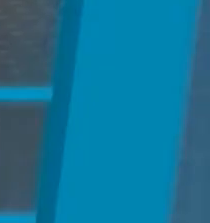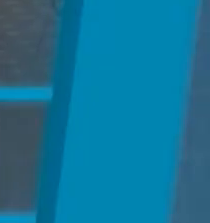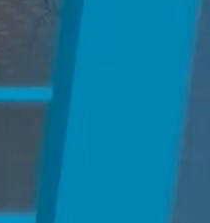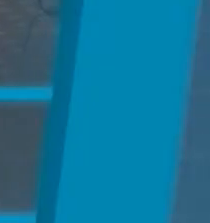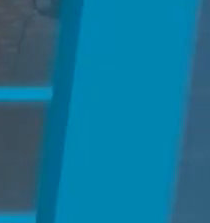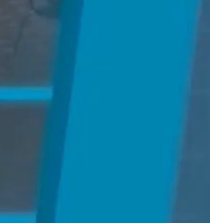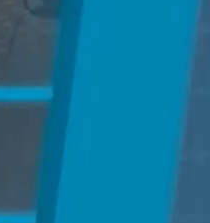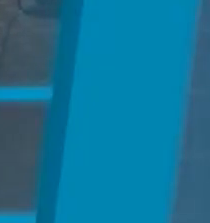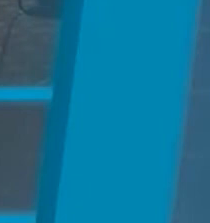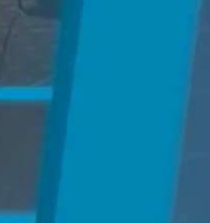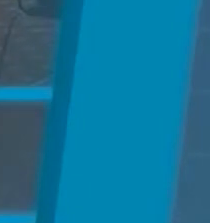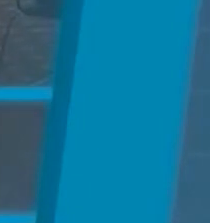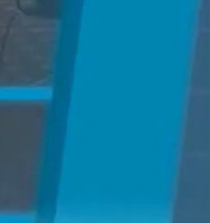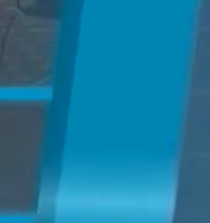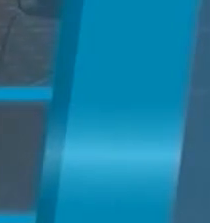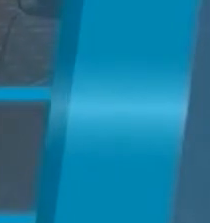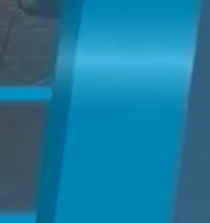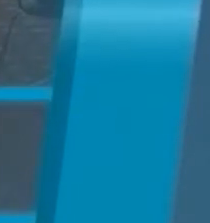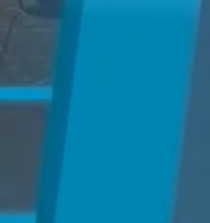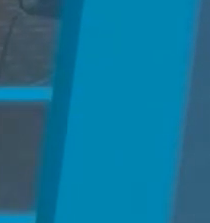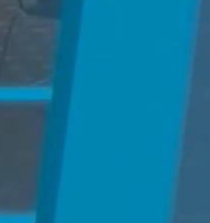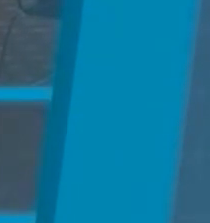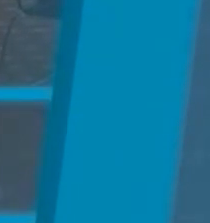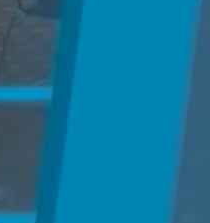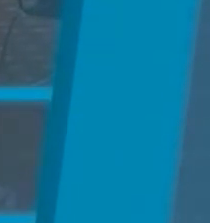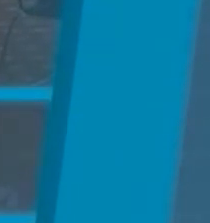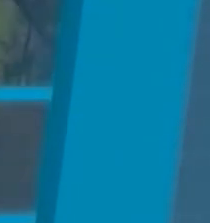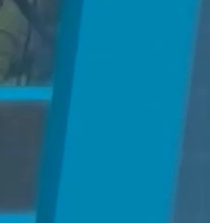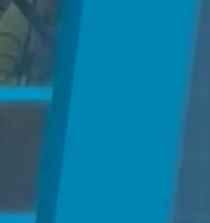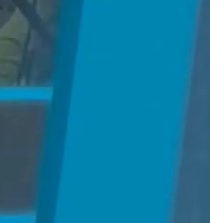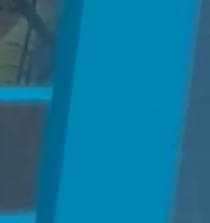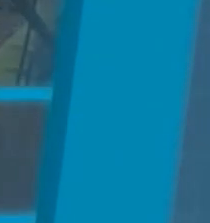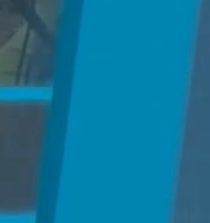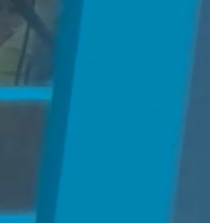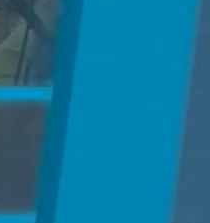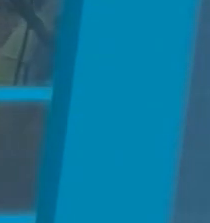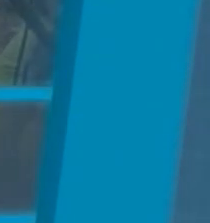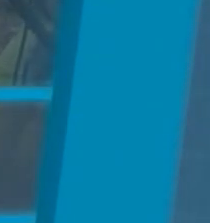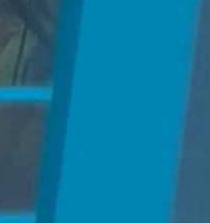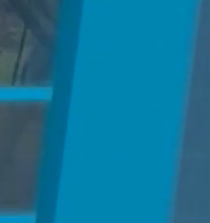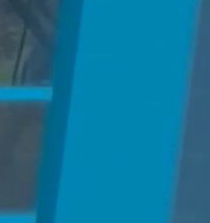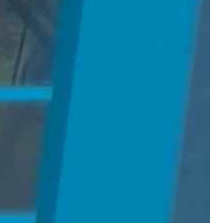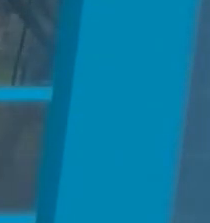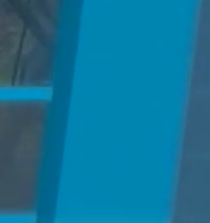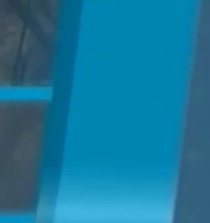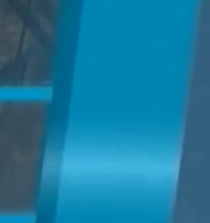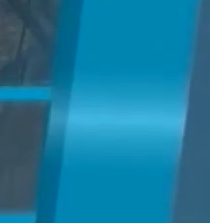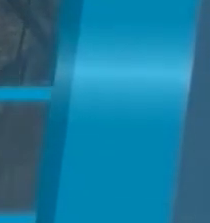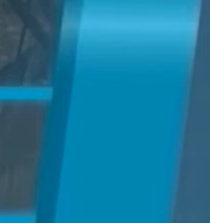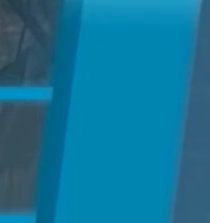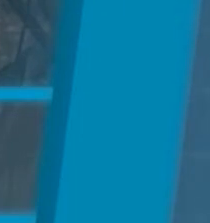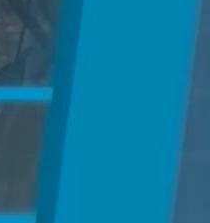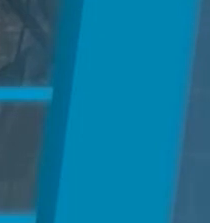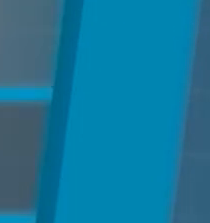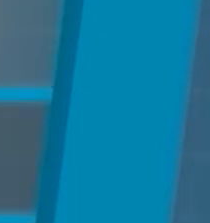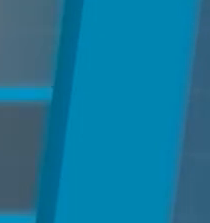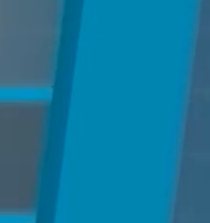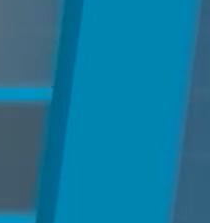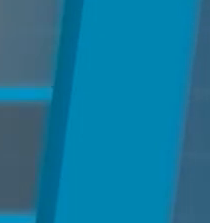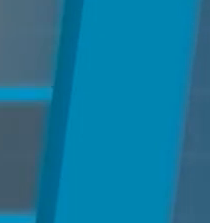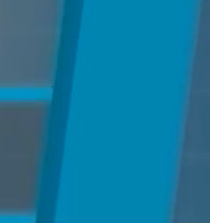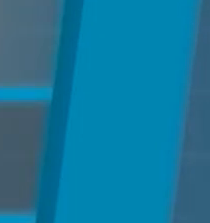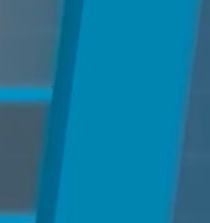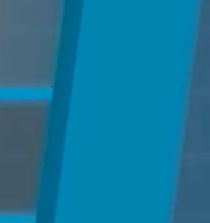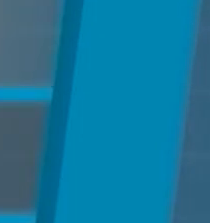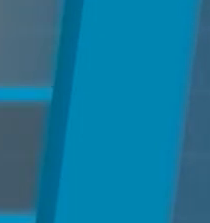hoy en s noticias la actual administración estatal requiere de 4 mil millones de pesos de recursos